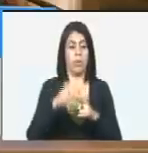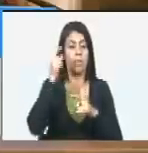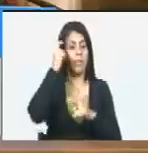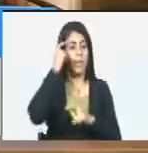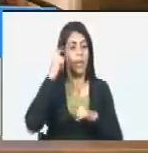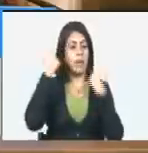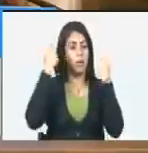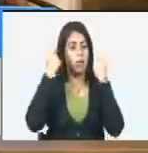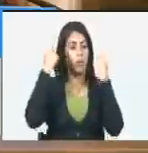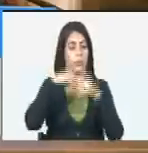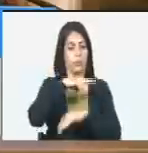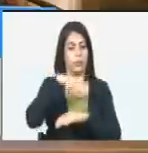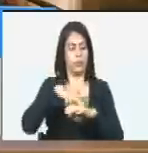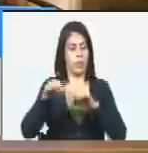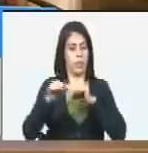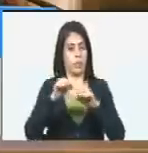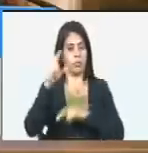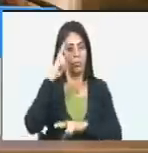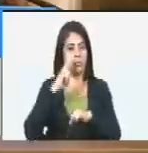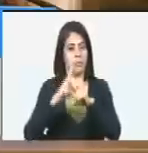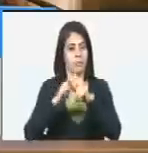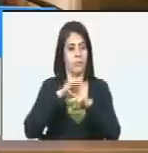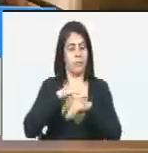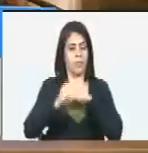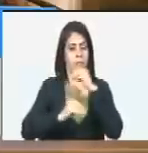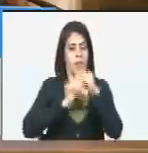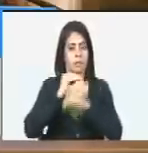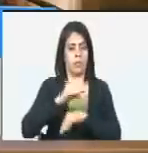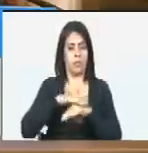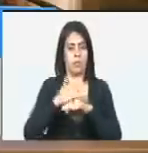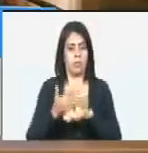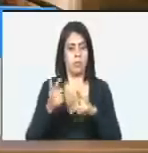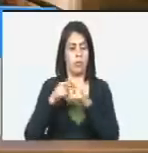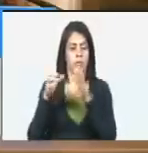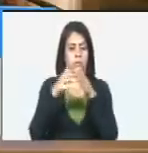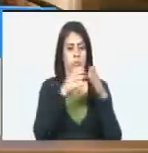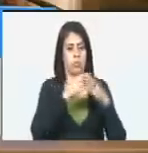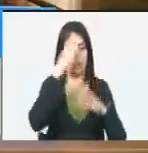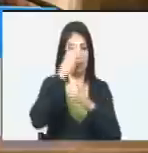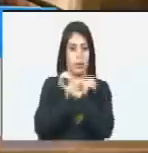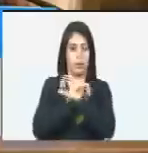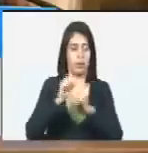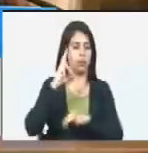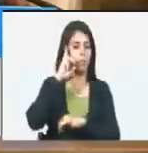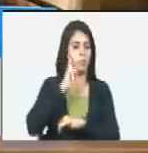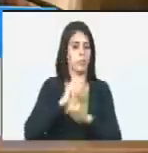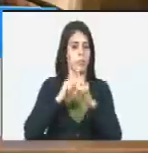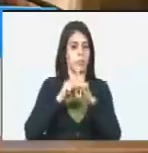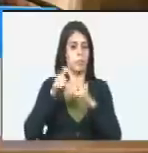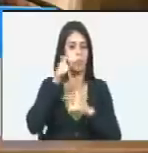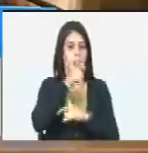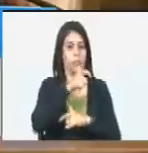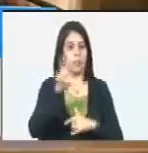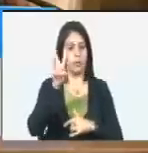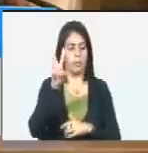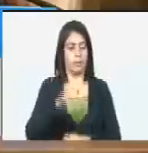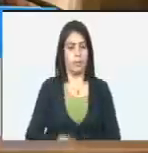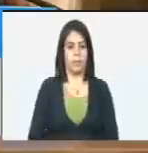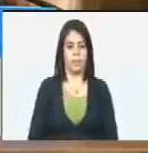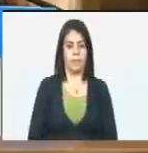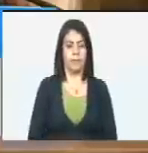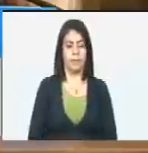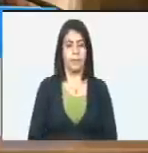a las acciones patriotas emprendidas por los componentes militares bolivarianos y del pueblo venezolano, en favor